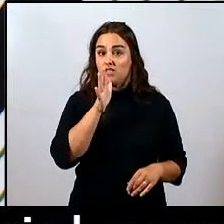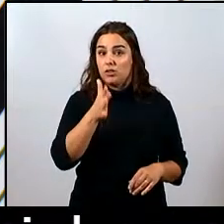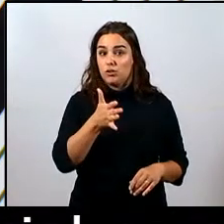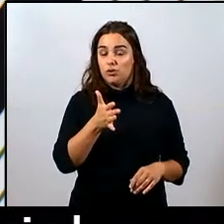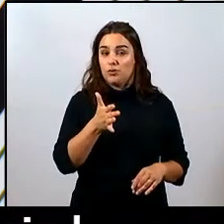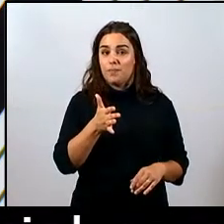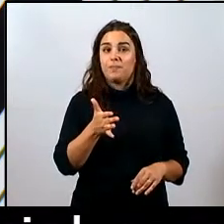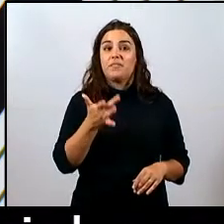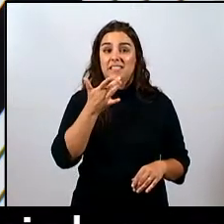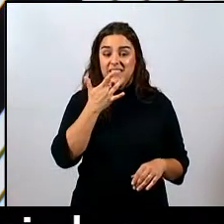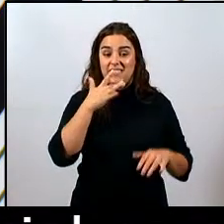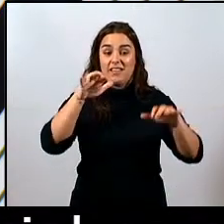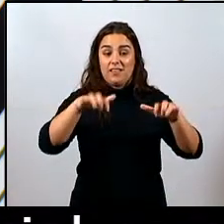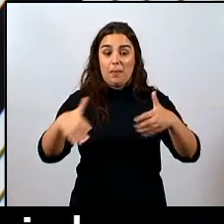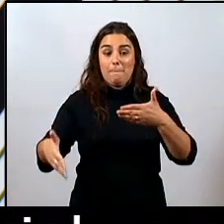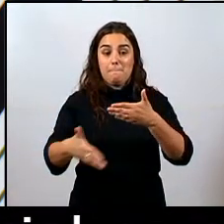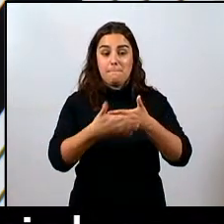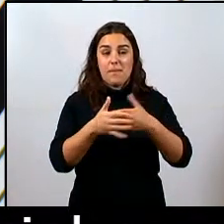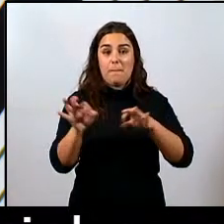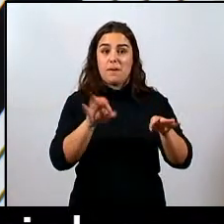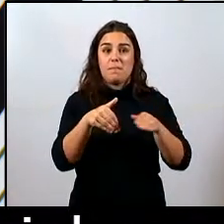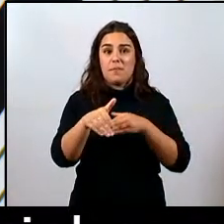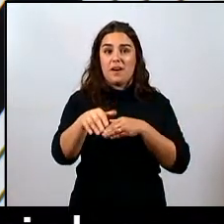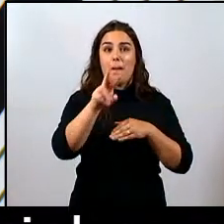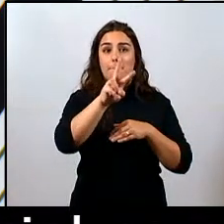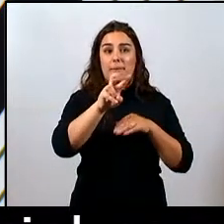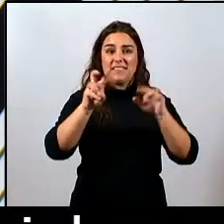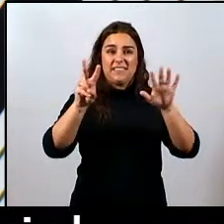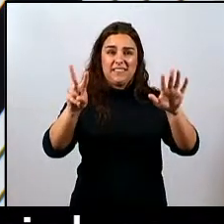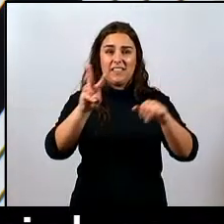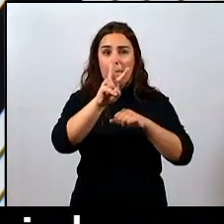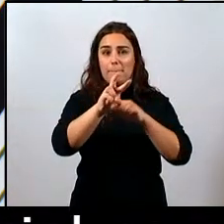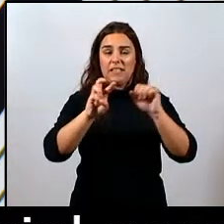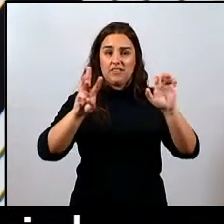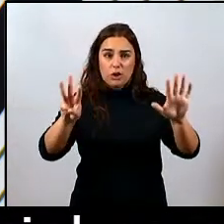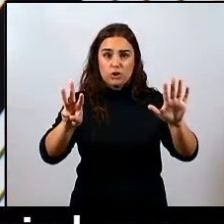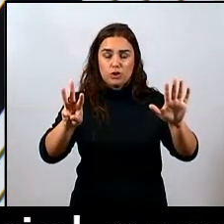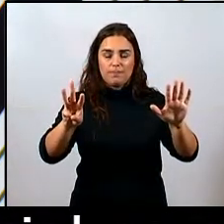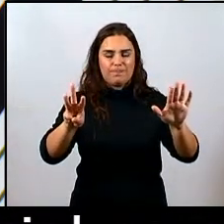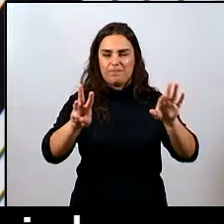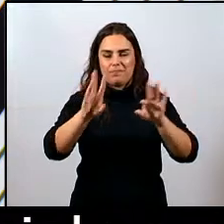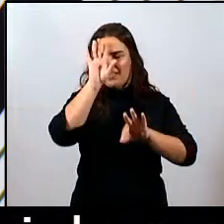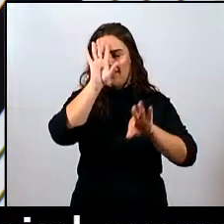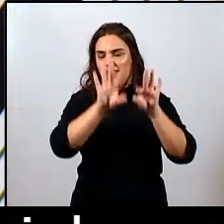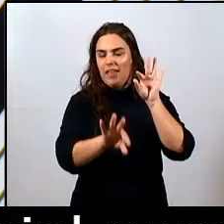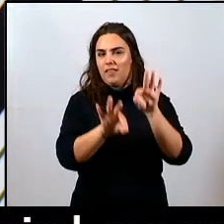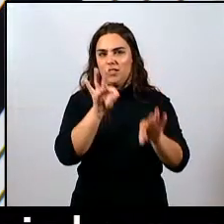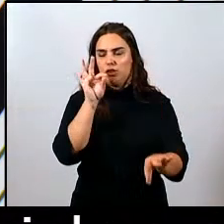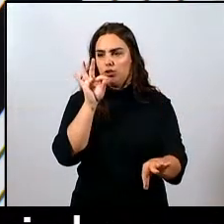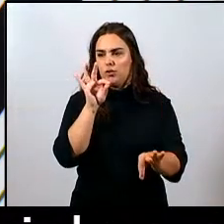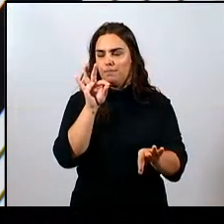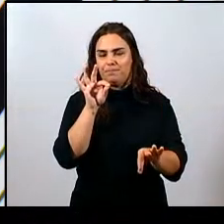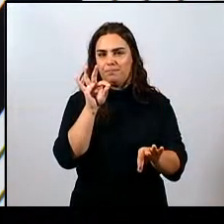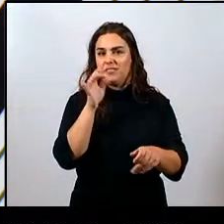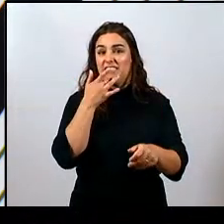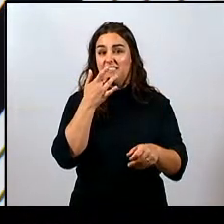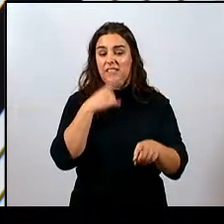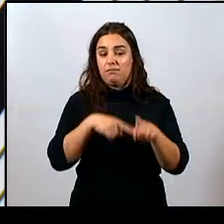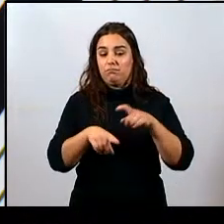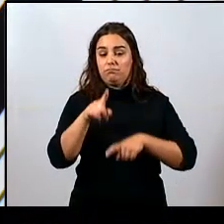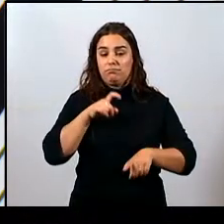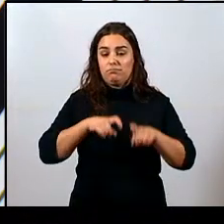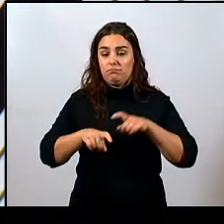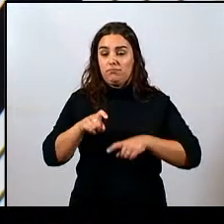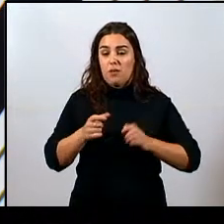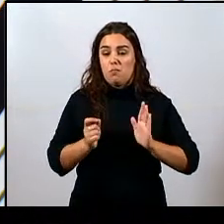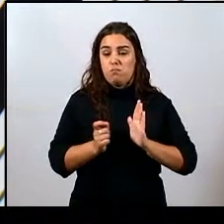cese de operaciones que se ha programado para 27 y 28 es una decisión que, si no se rectifica de manera